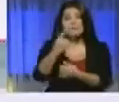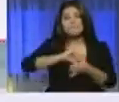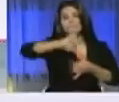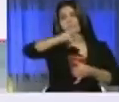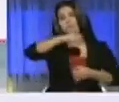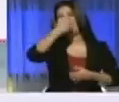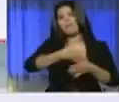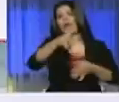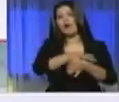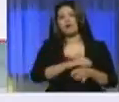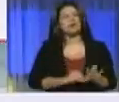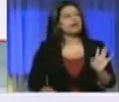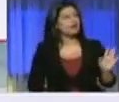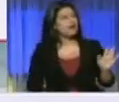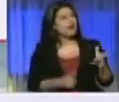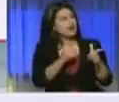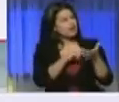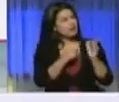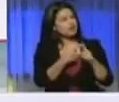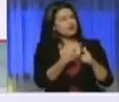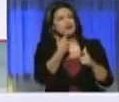la inflación?